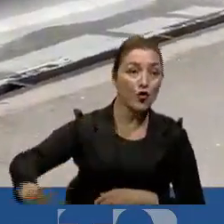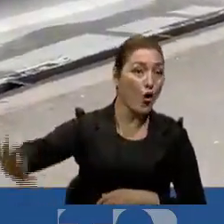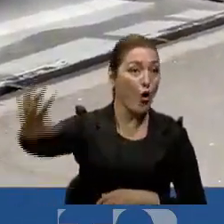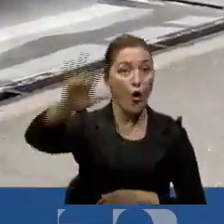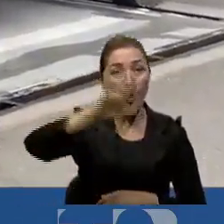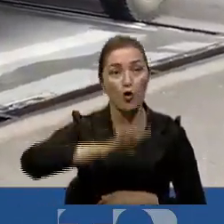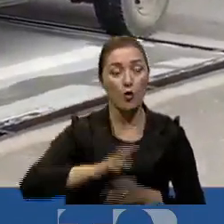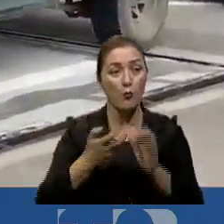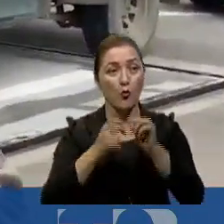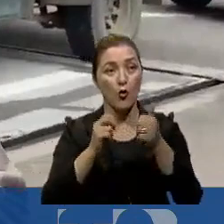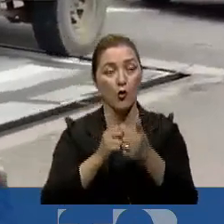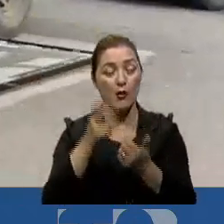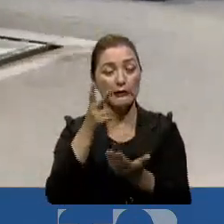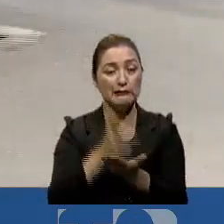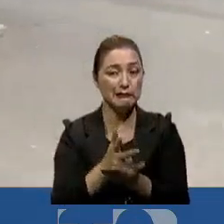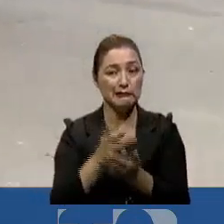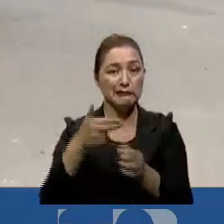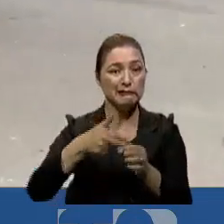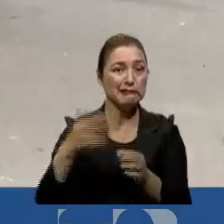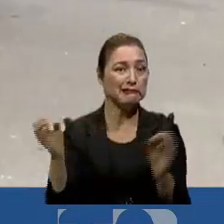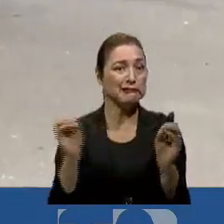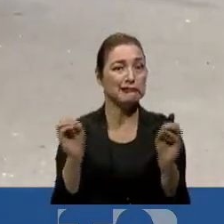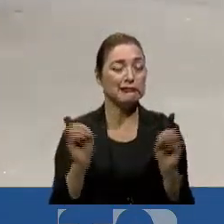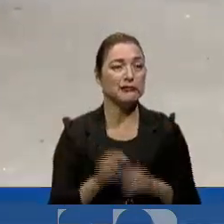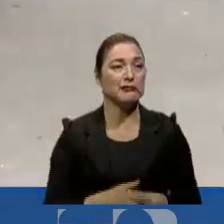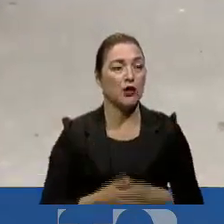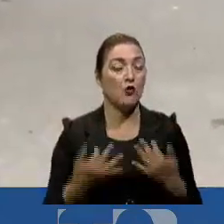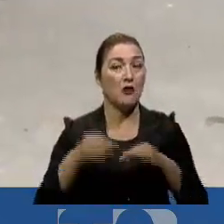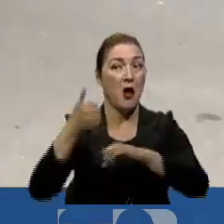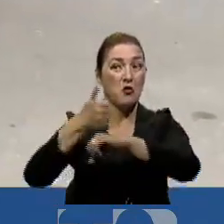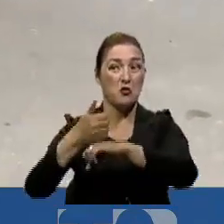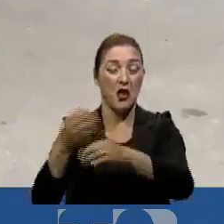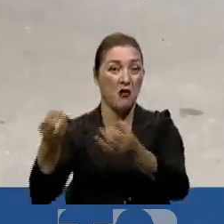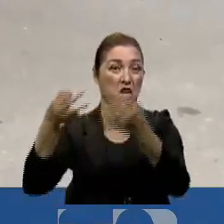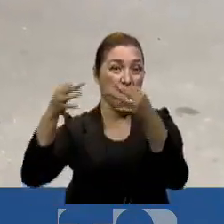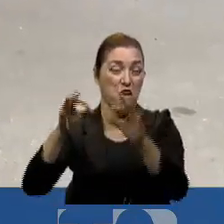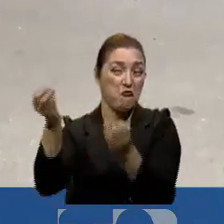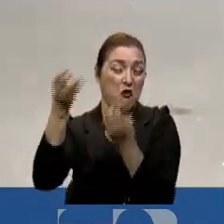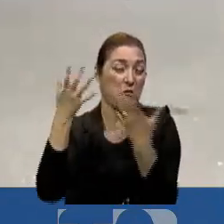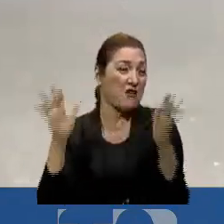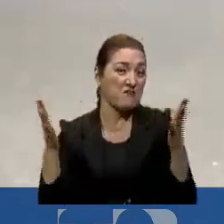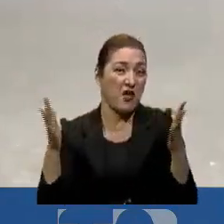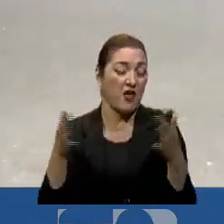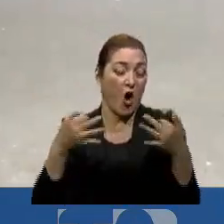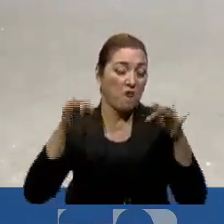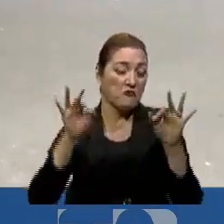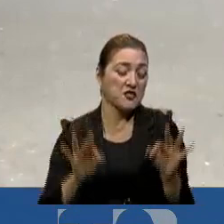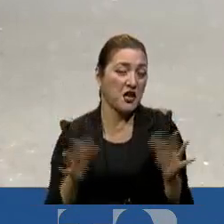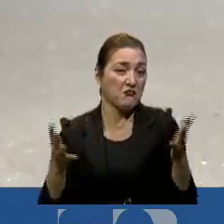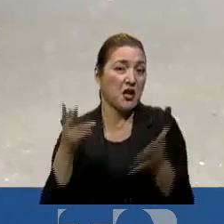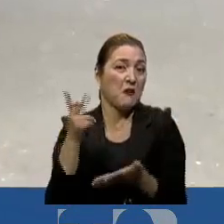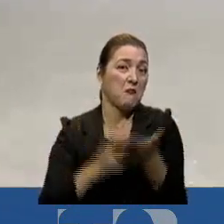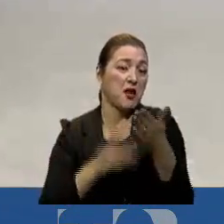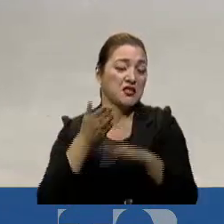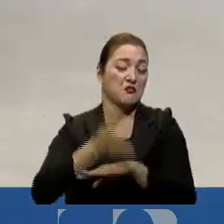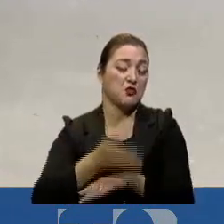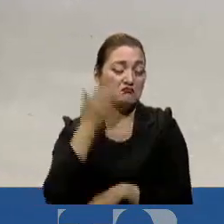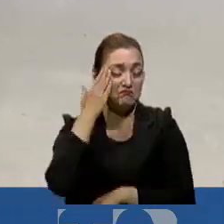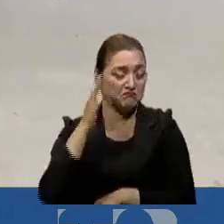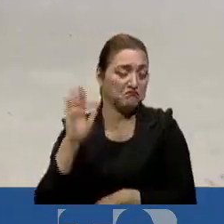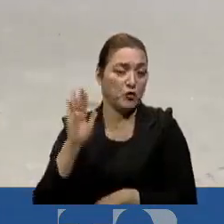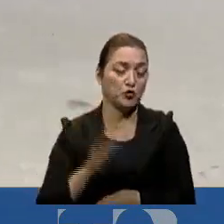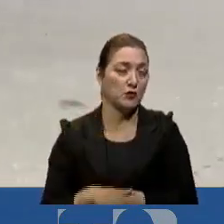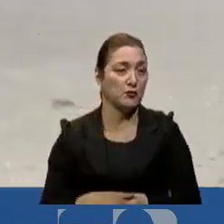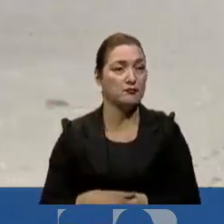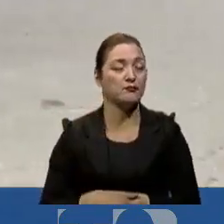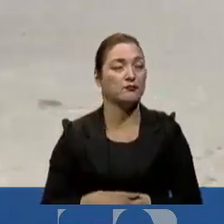al momento no tenemos todavía un comunicado oficial por parte de las autoridades con respecto a qué sucederá en las próximas